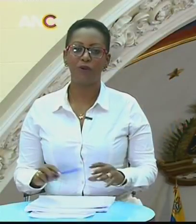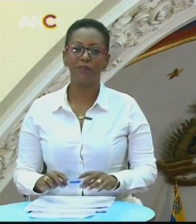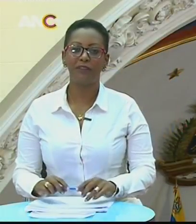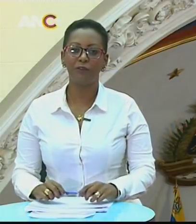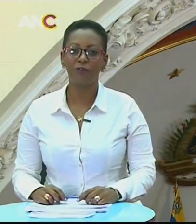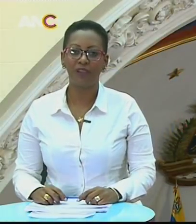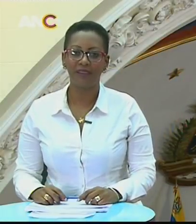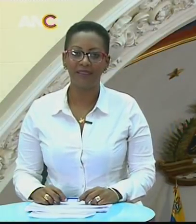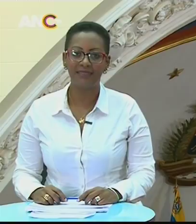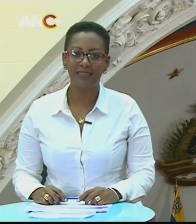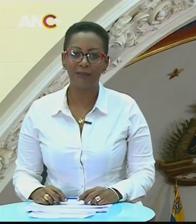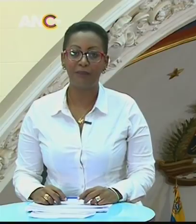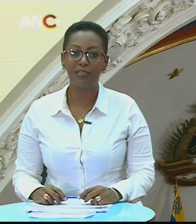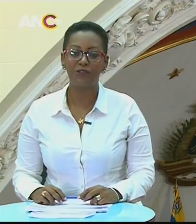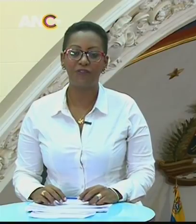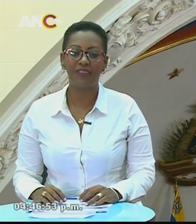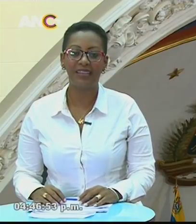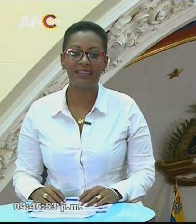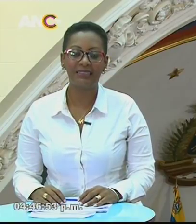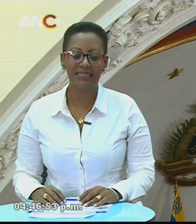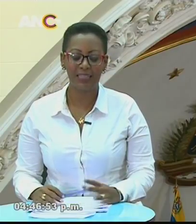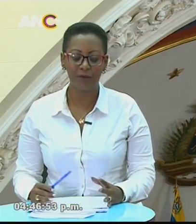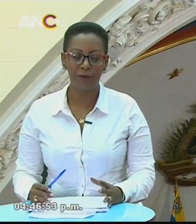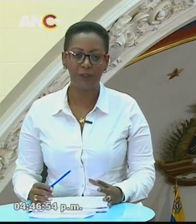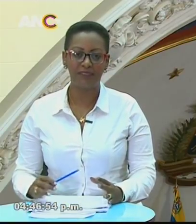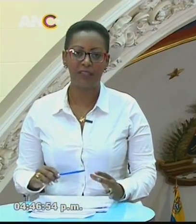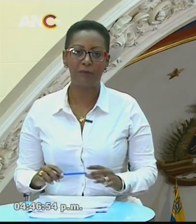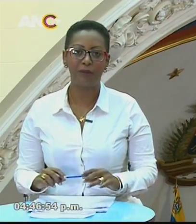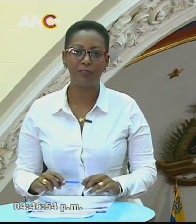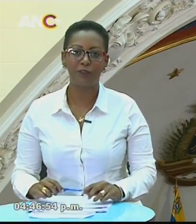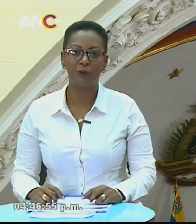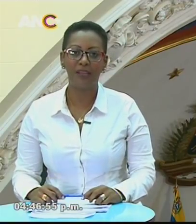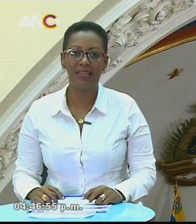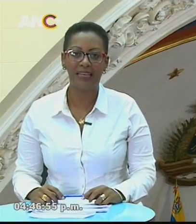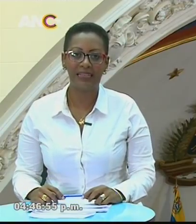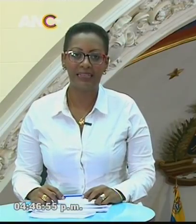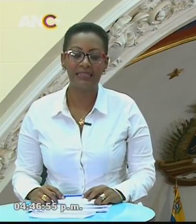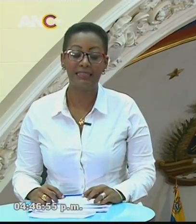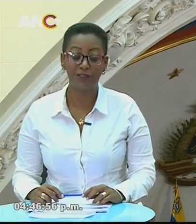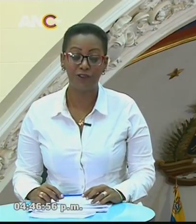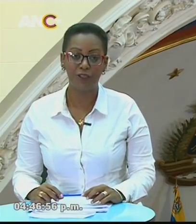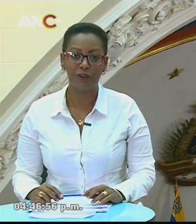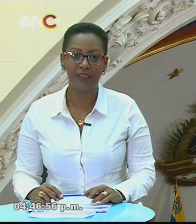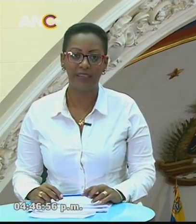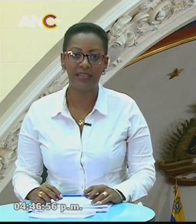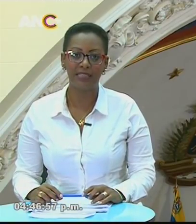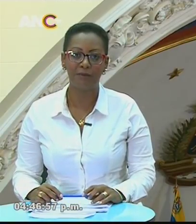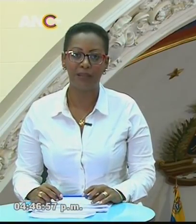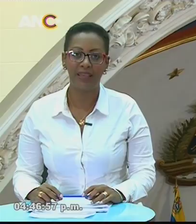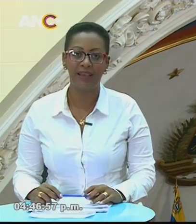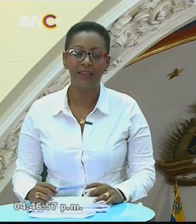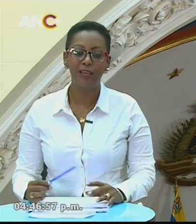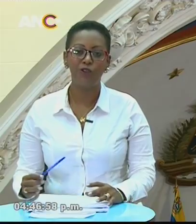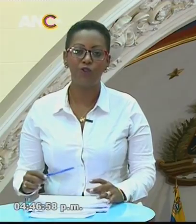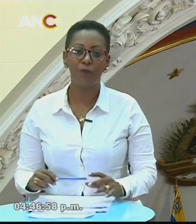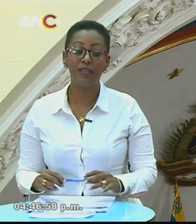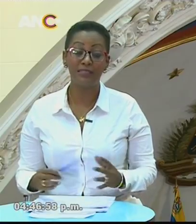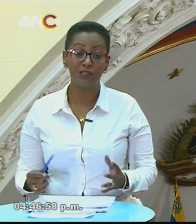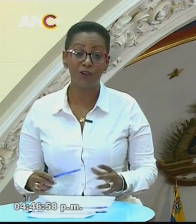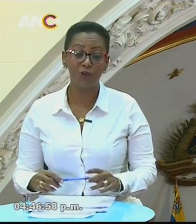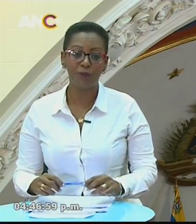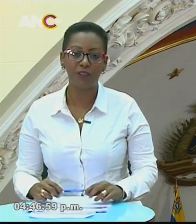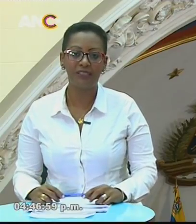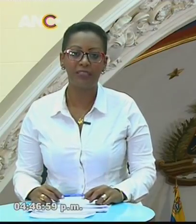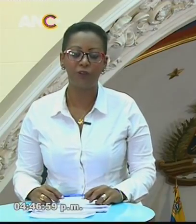Bien, usuario, nuevamente con ustedes en el Palacio Federal Legislativo, donde se tiene previsto la realización de lo que es la asamblea,